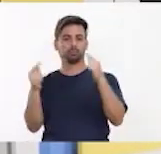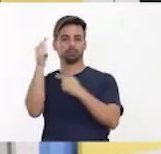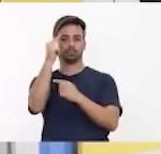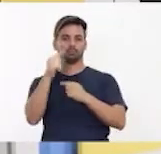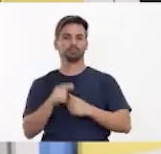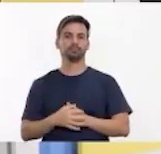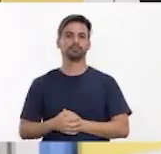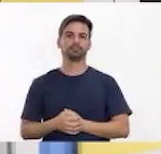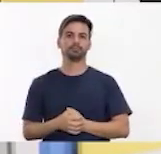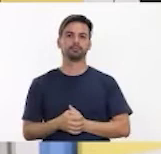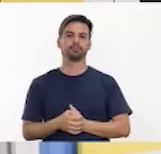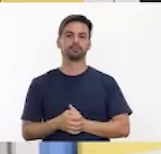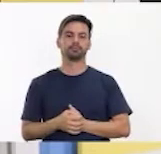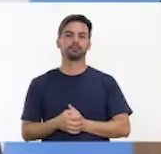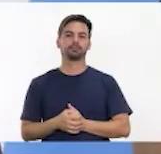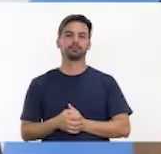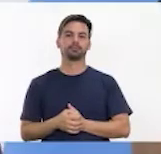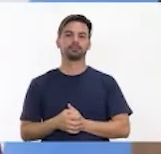la determinante?